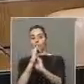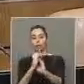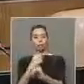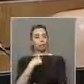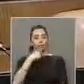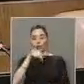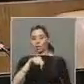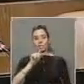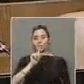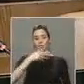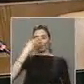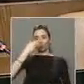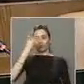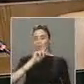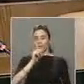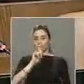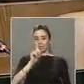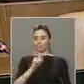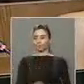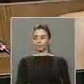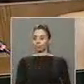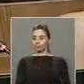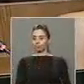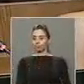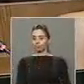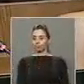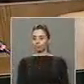No voy a intervenir en esta ocasión.